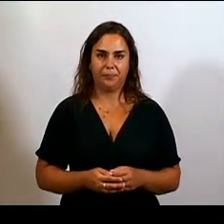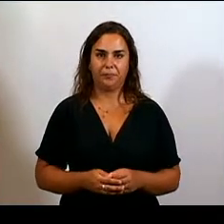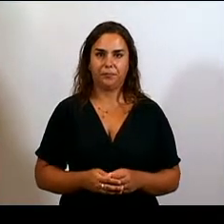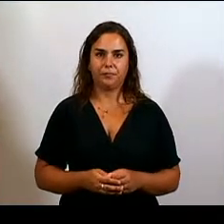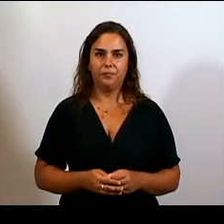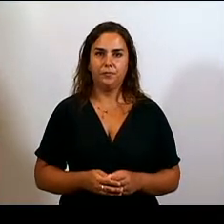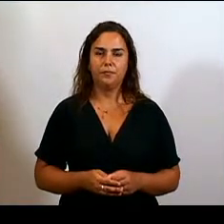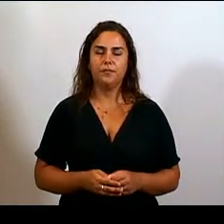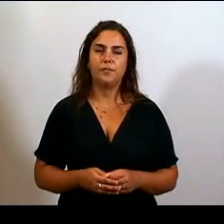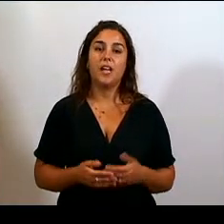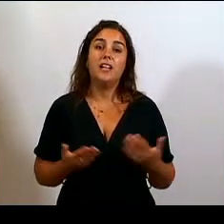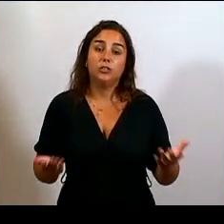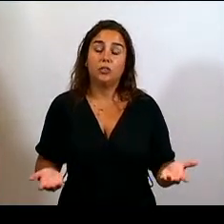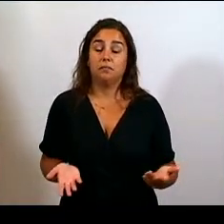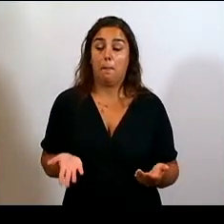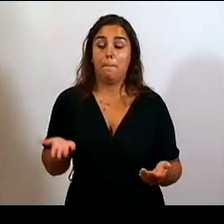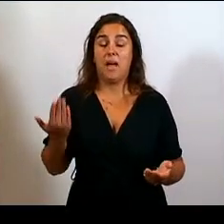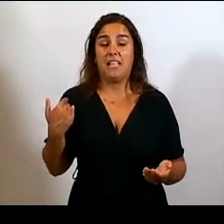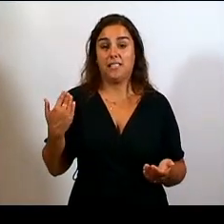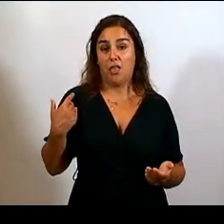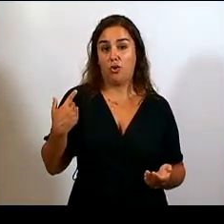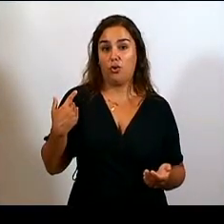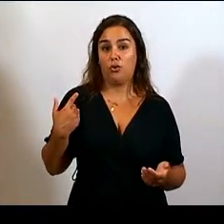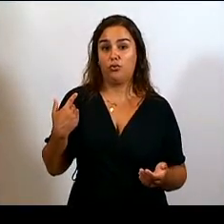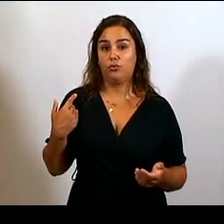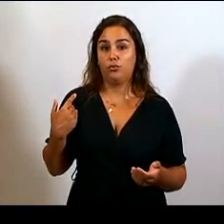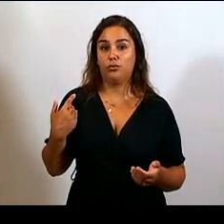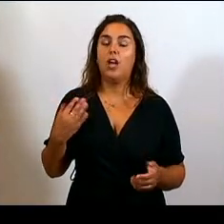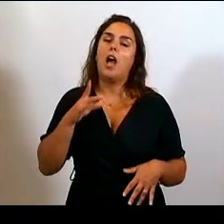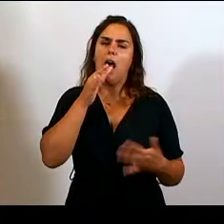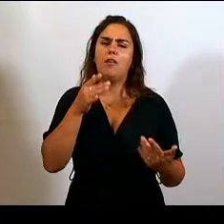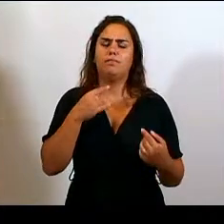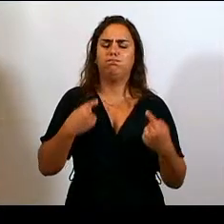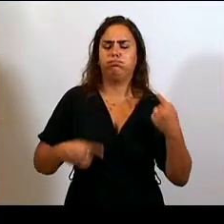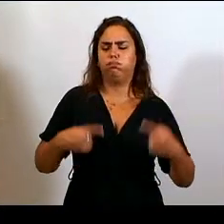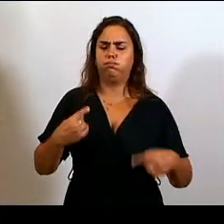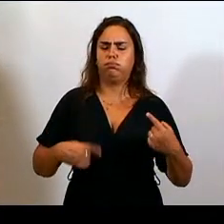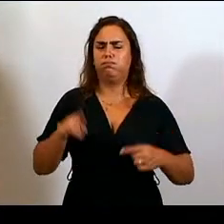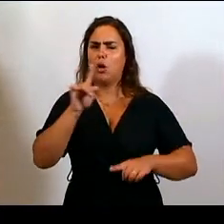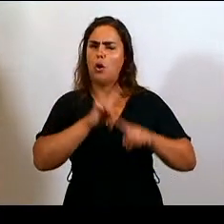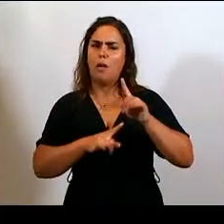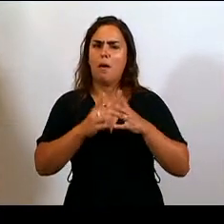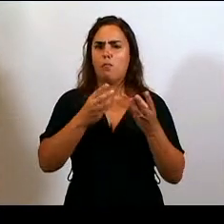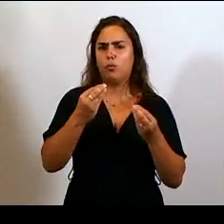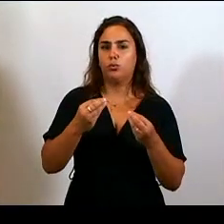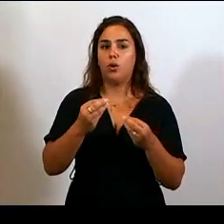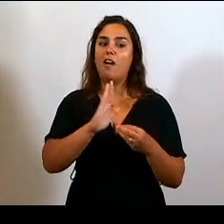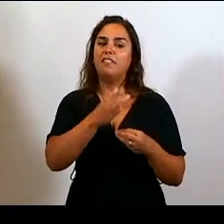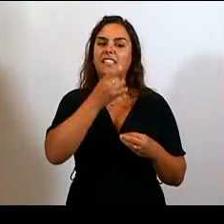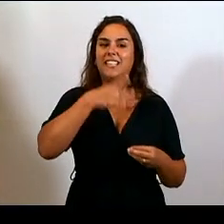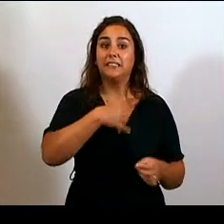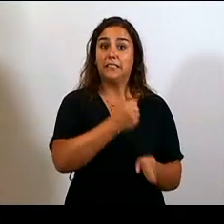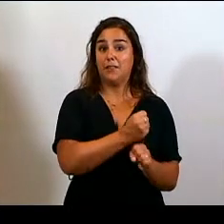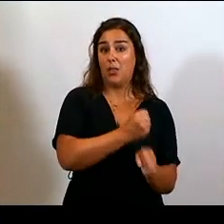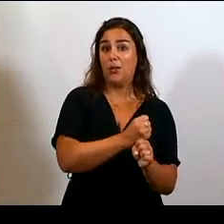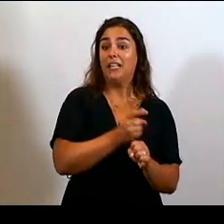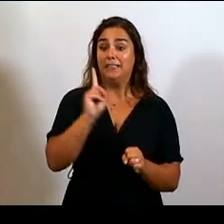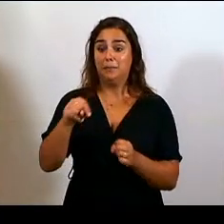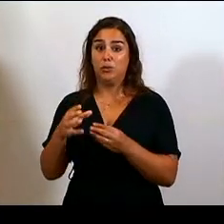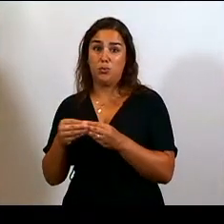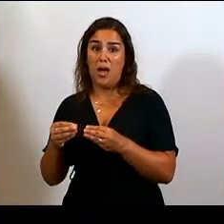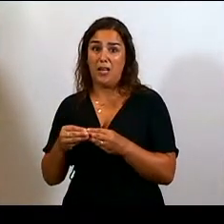Entendemos que en el pasado han existido tensiones y conflictos que han afectado tanto a los trabajadores como a los